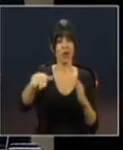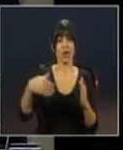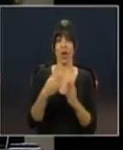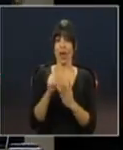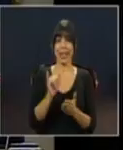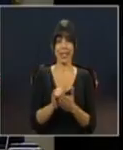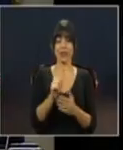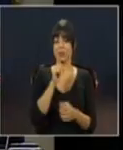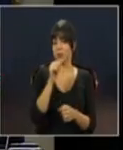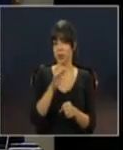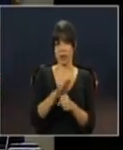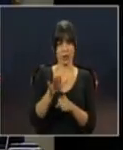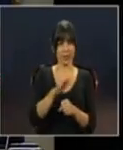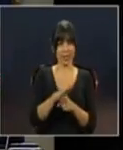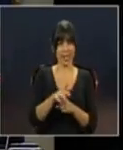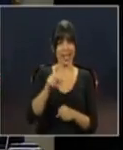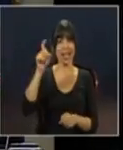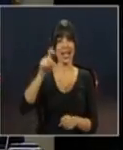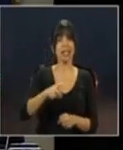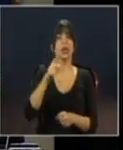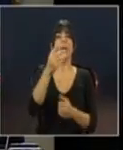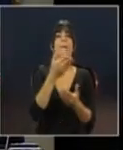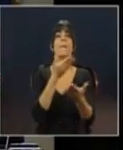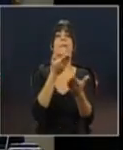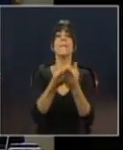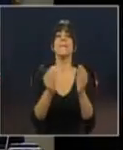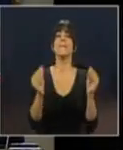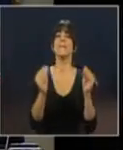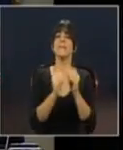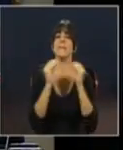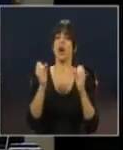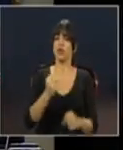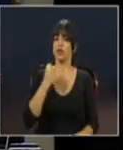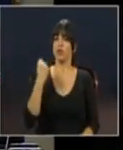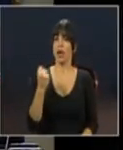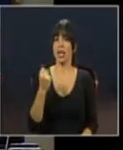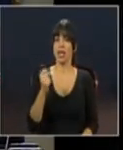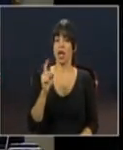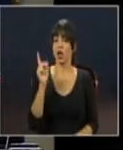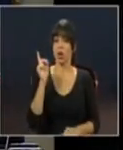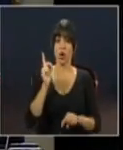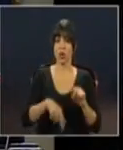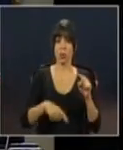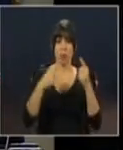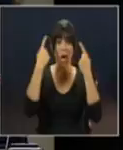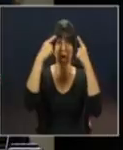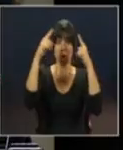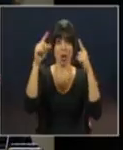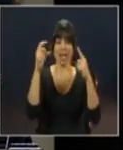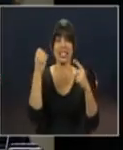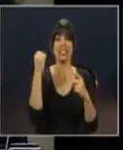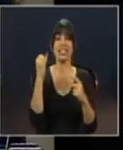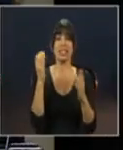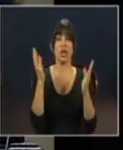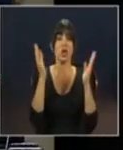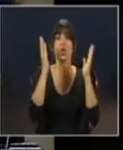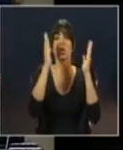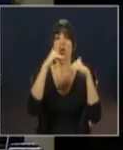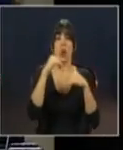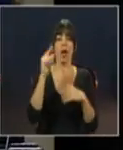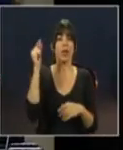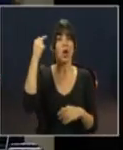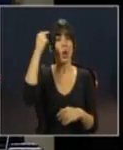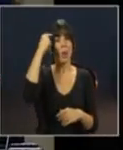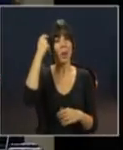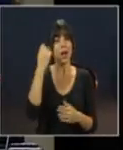suficiente. Se requiere de un planteamiento mucho más potente que no podría garantizarse sin la vigencia de la gobernanza